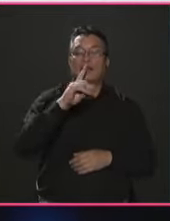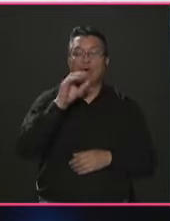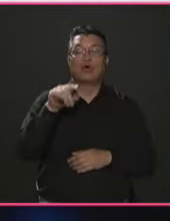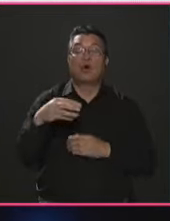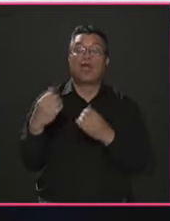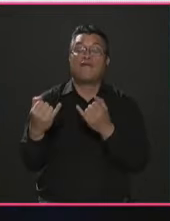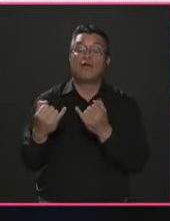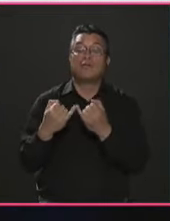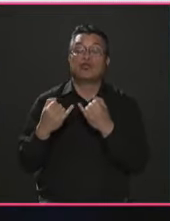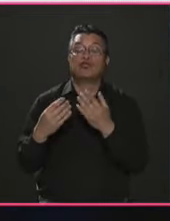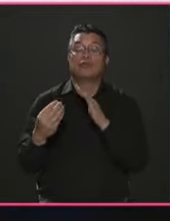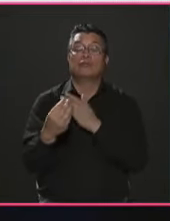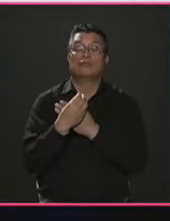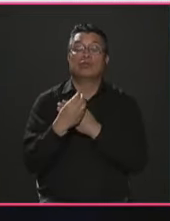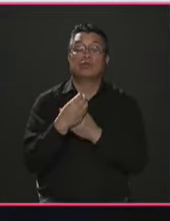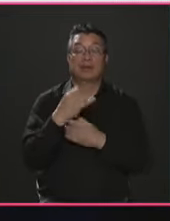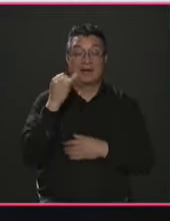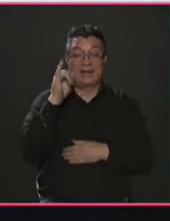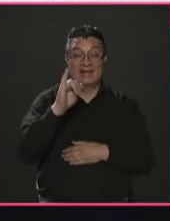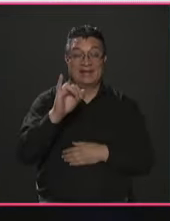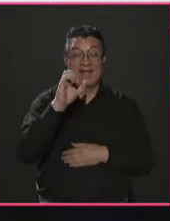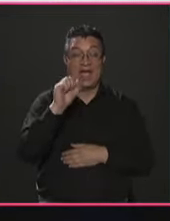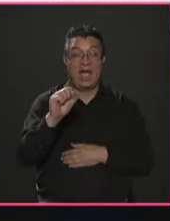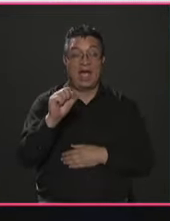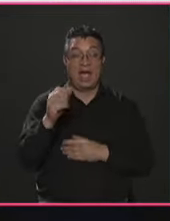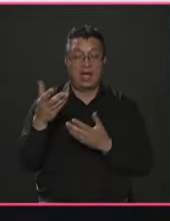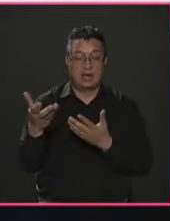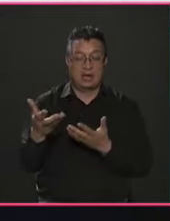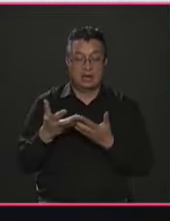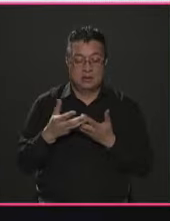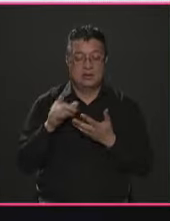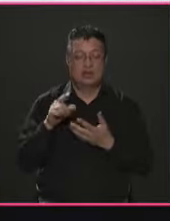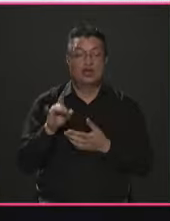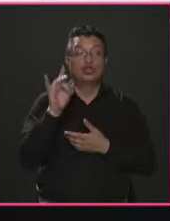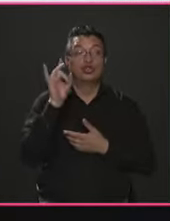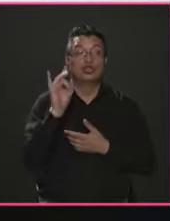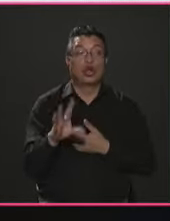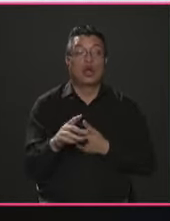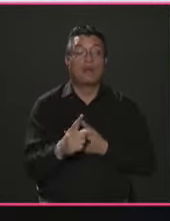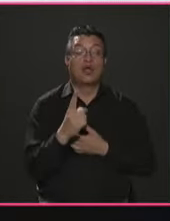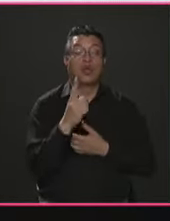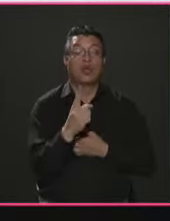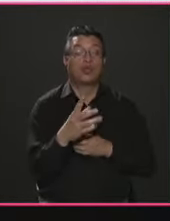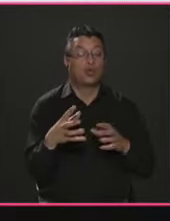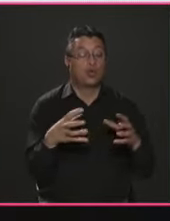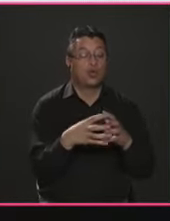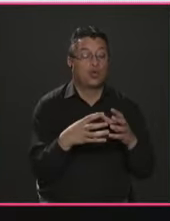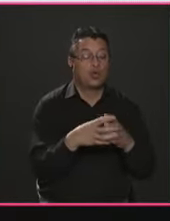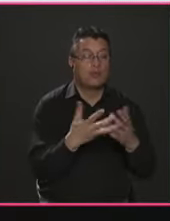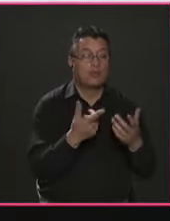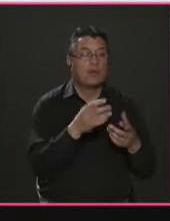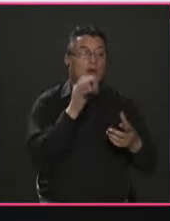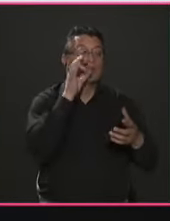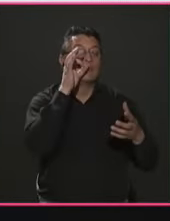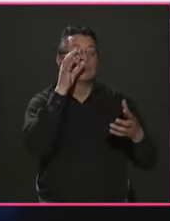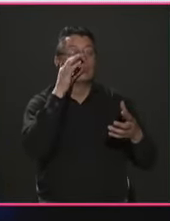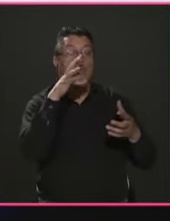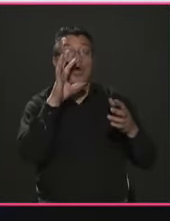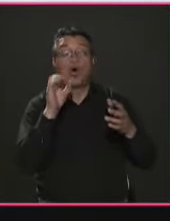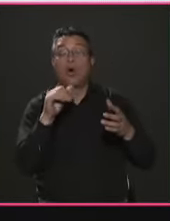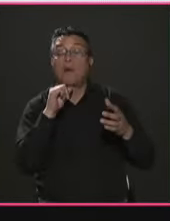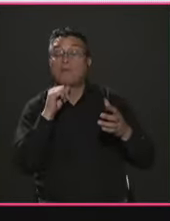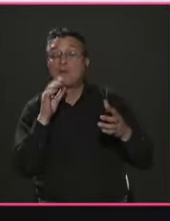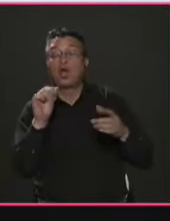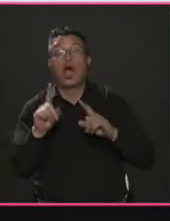alimenta la Inteligencia artificial provienen de solo un sector económico o de algunos